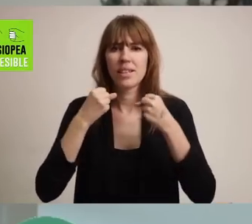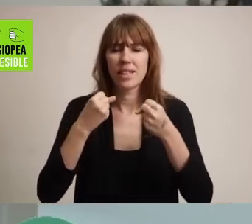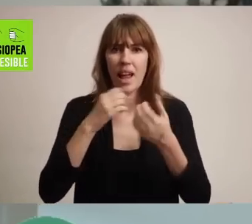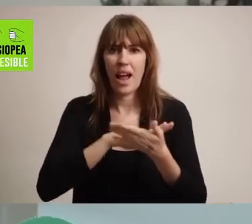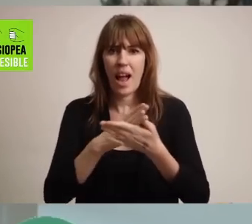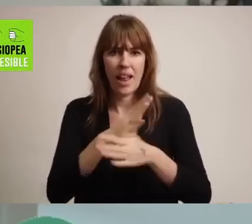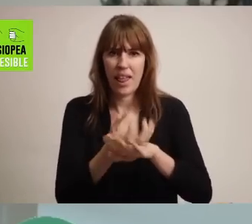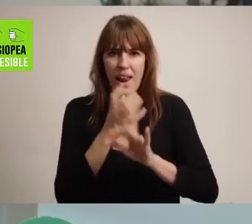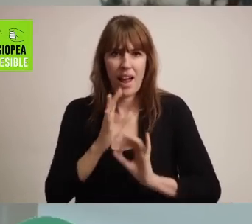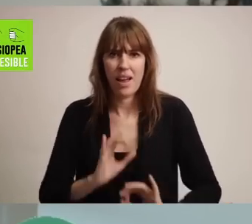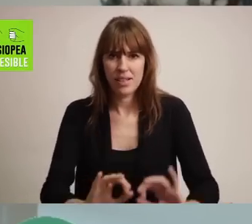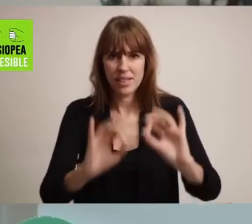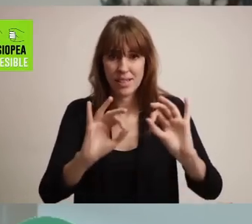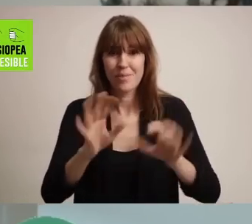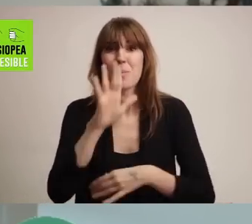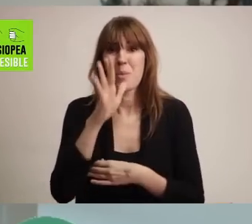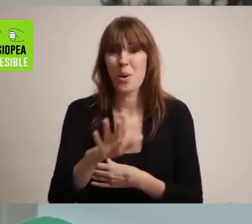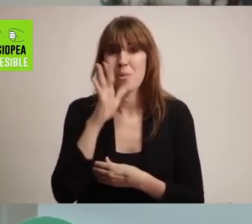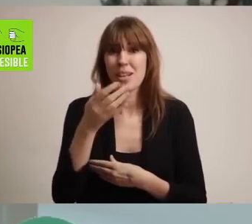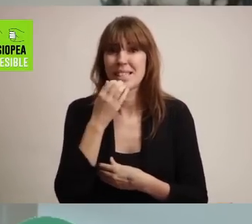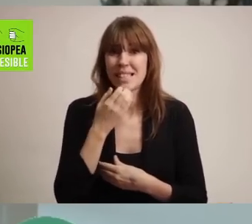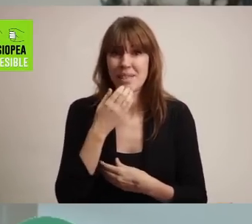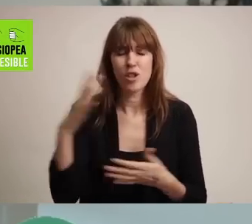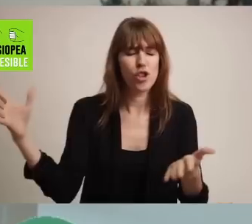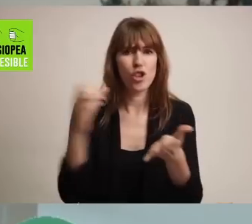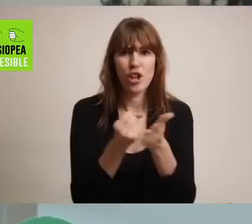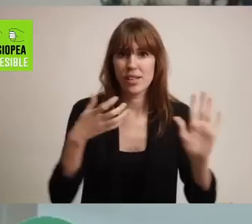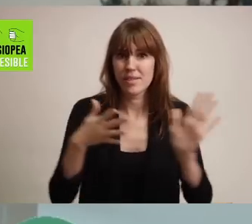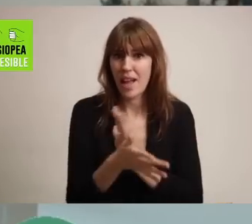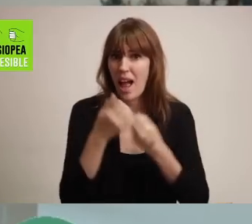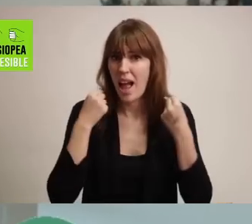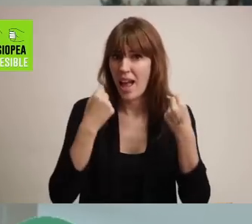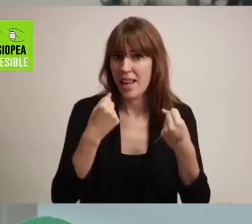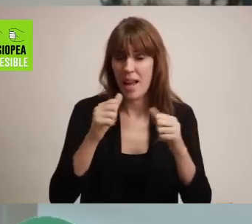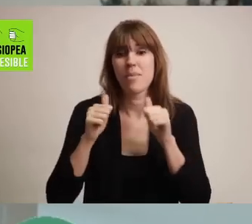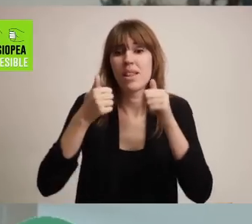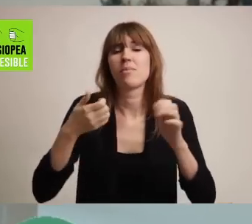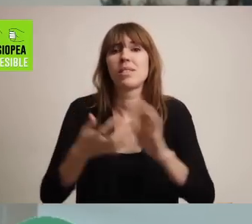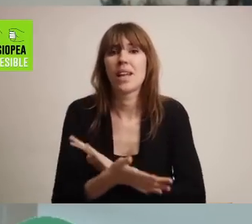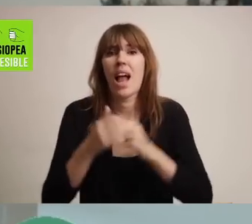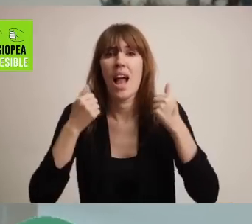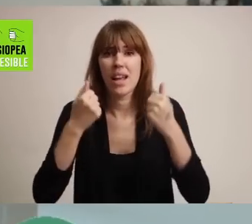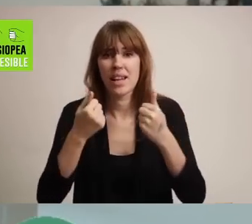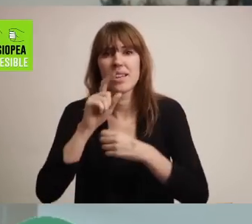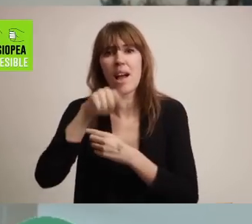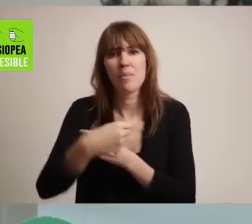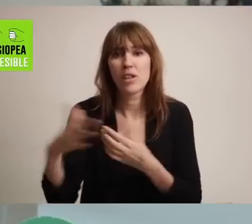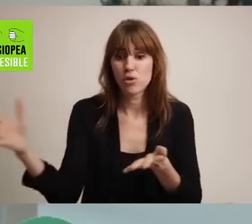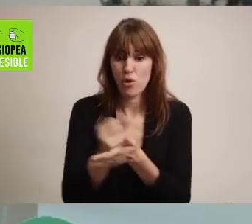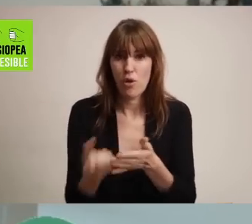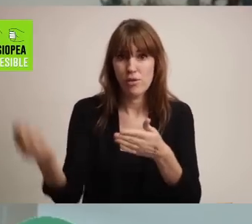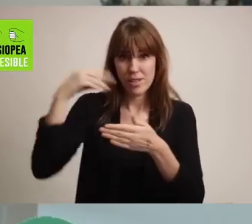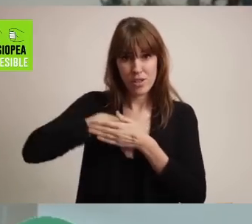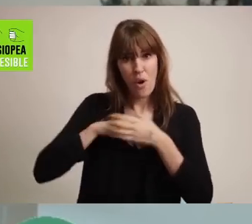es? Vamos a ver. Si el principio es la energía, si todo es energía, si nosotros estamos formados por energía,